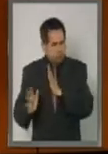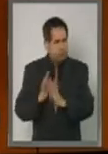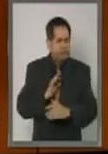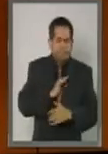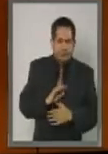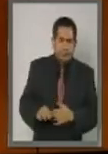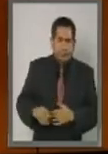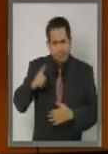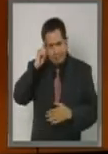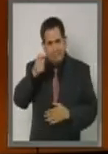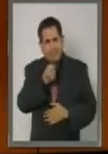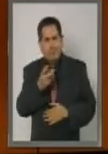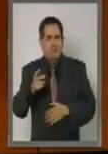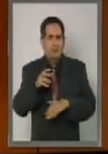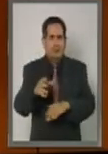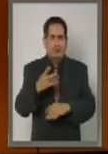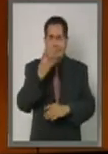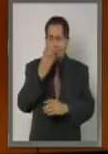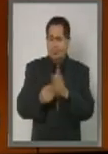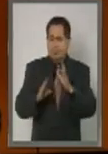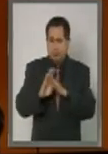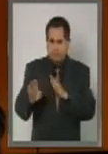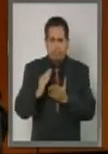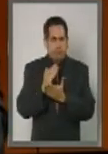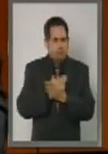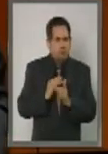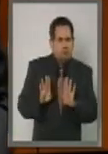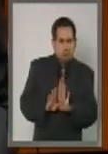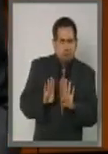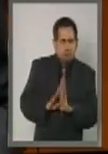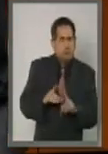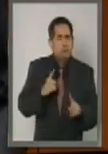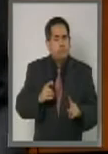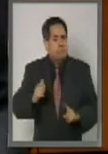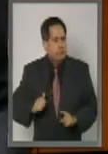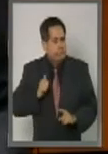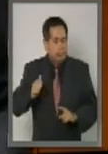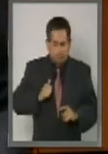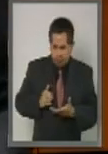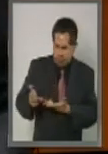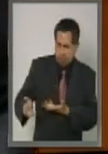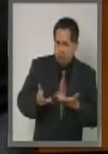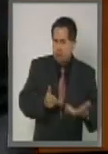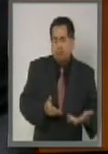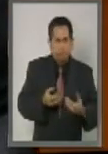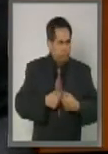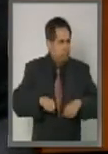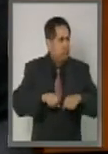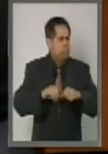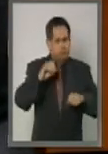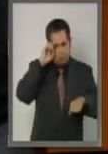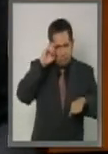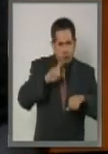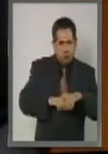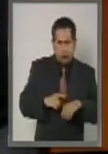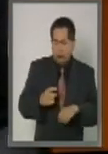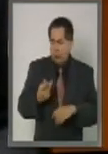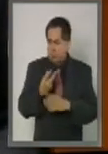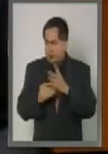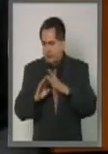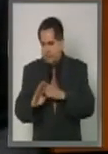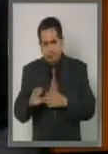de la migración y sí que aprovechen los beneficios económicos, sociales y culturales de la